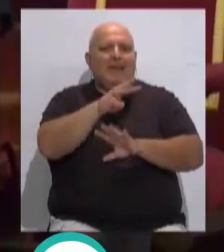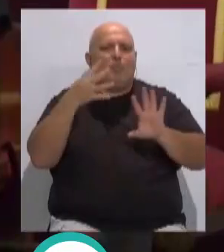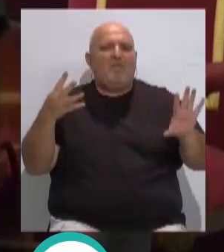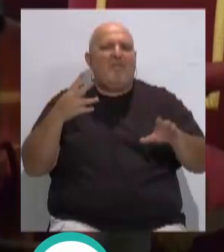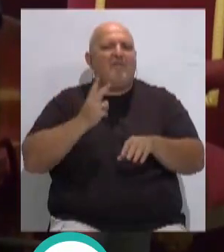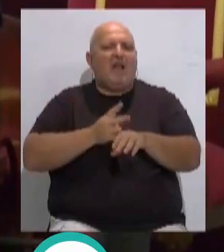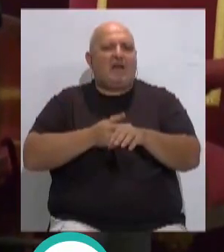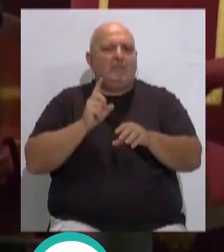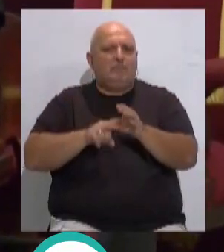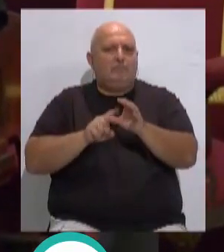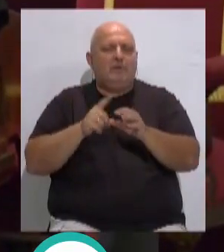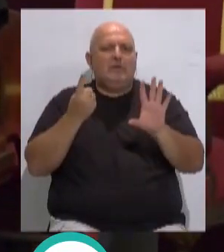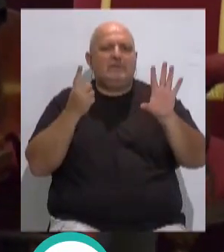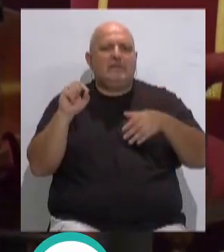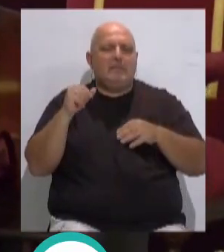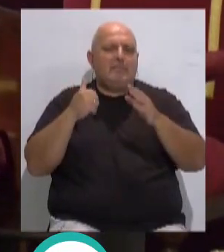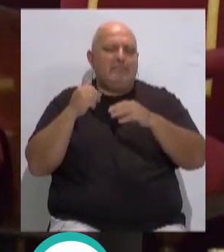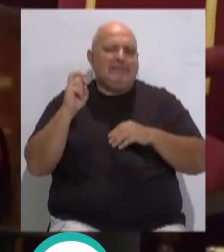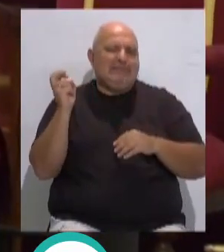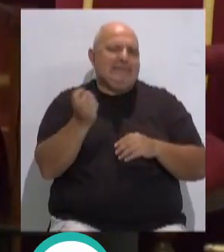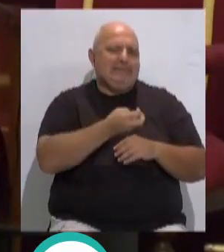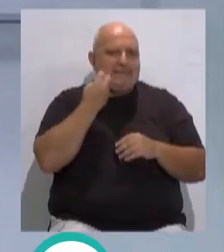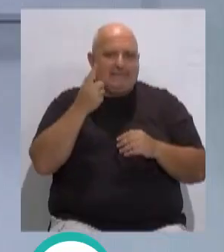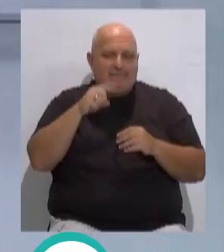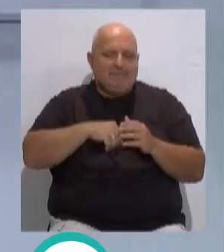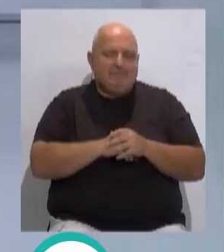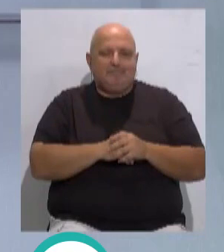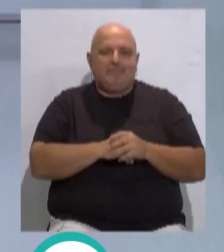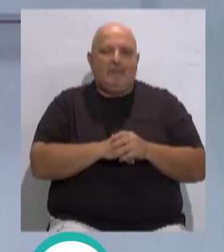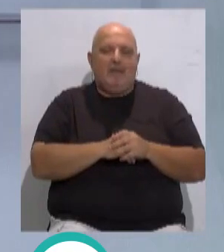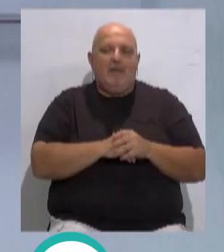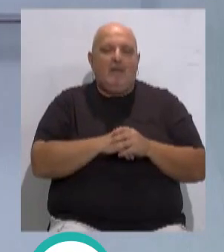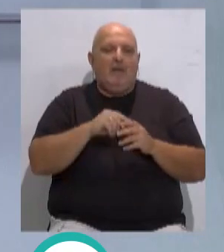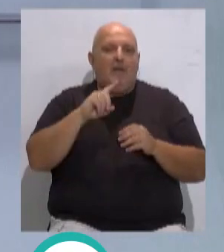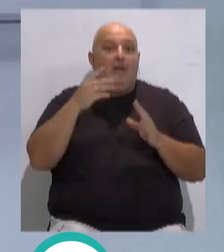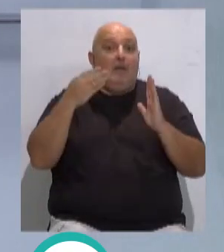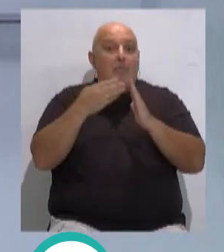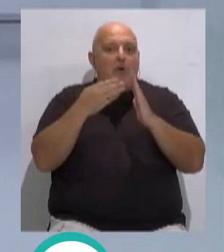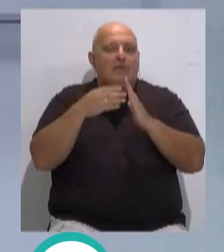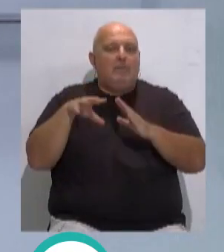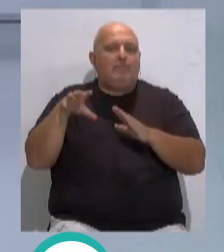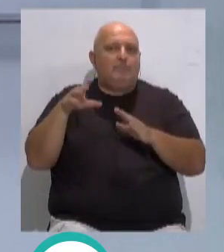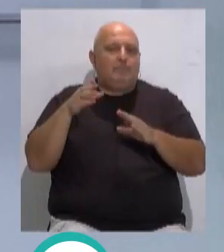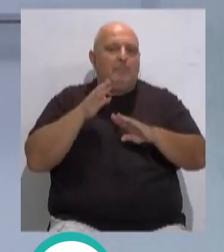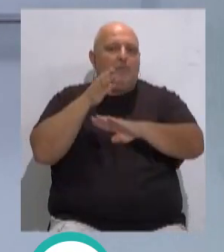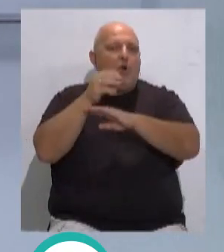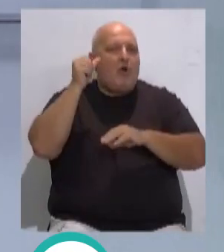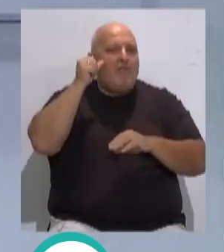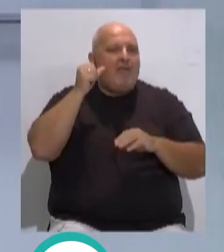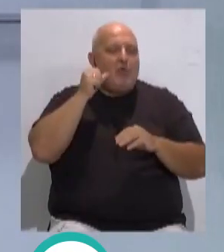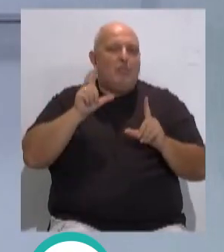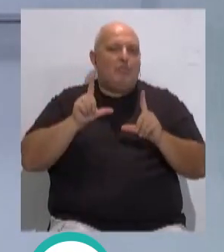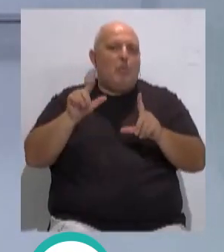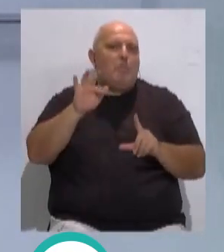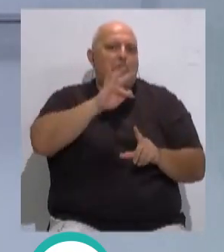bares gaditanos con más de 60 propuestas culinarias. Y Procasa ha recogido en Oviedo el premio